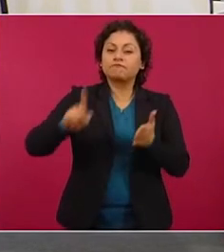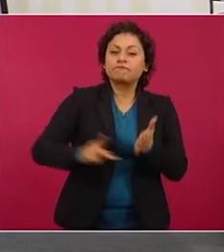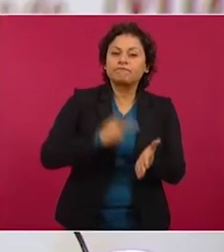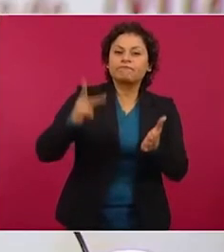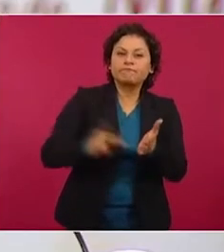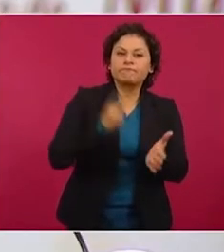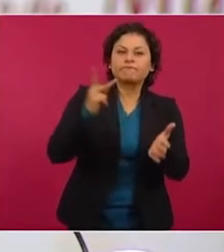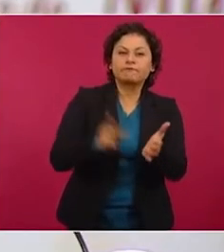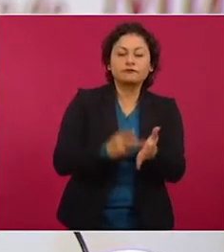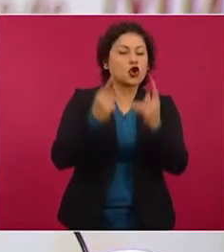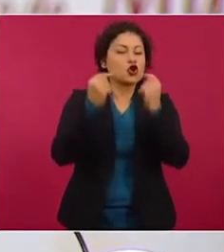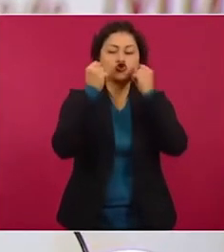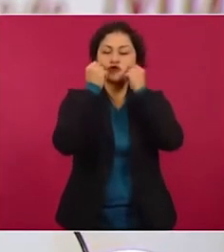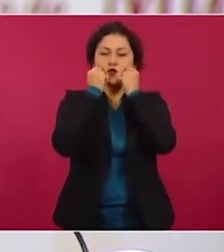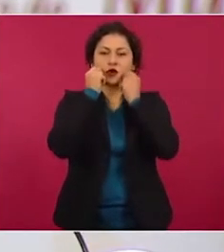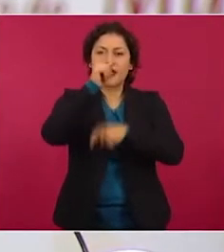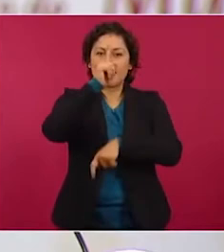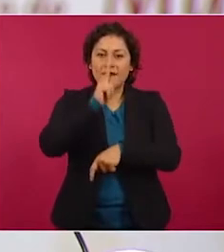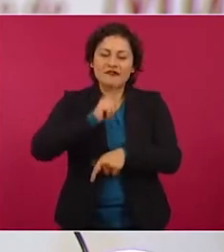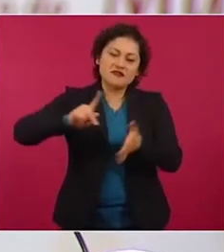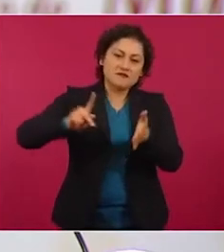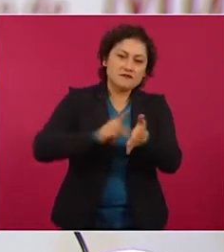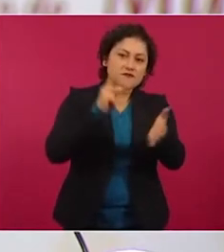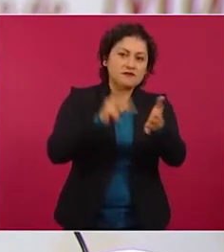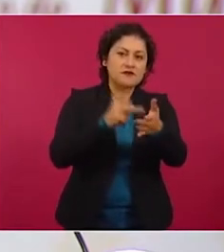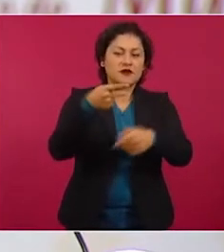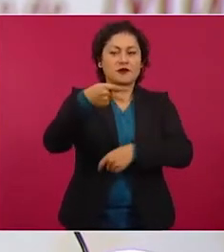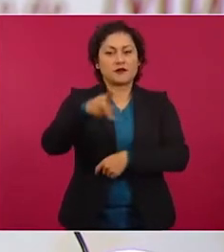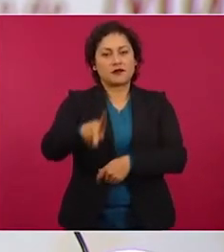mentira. Pero ahora sí se voló la barda